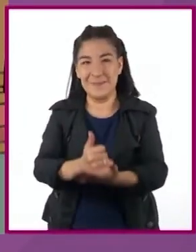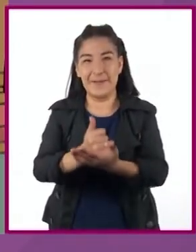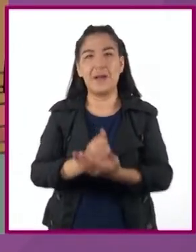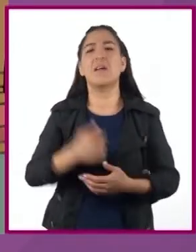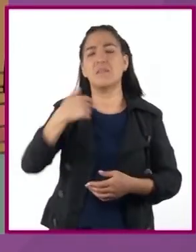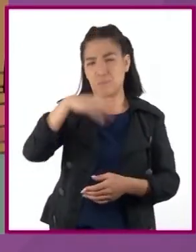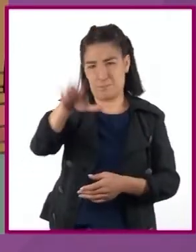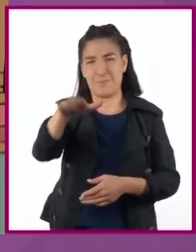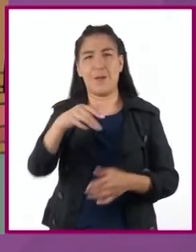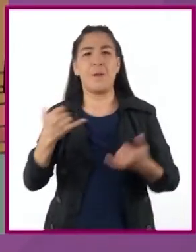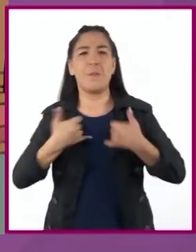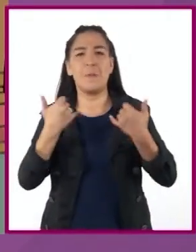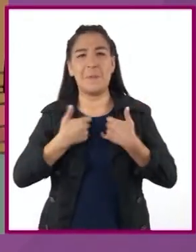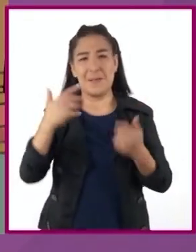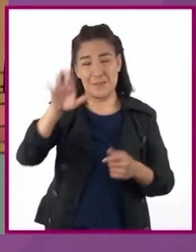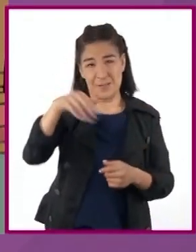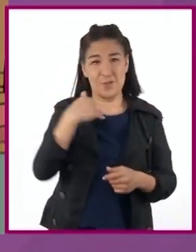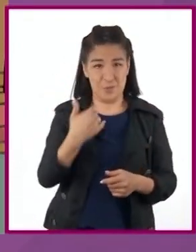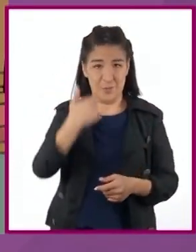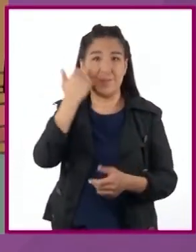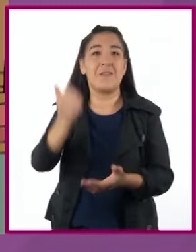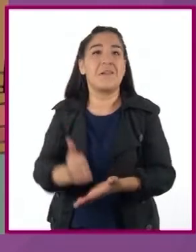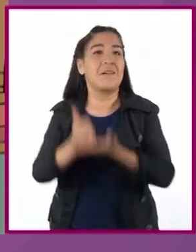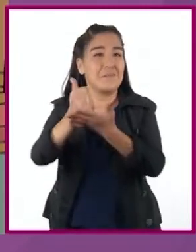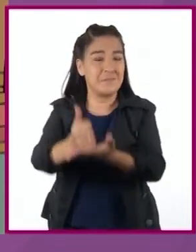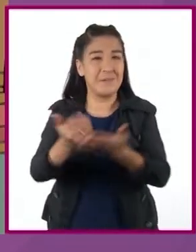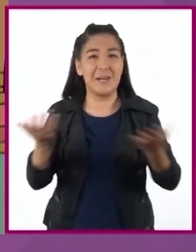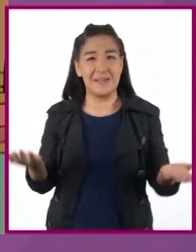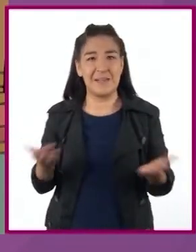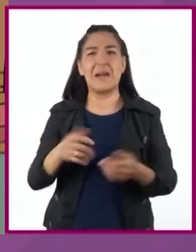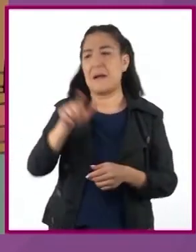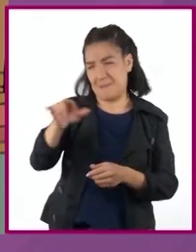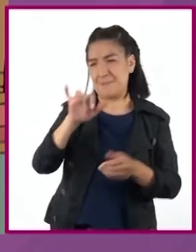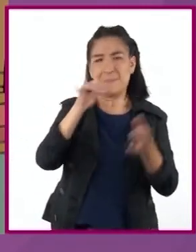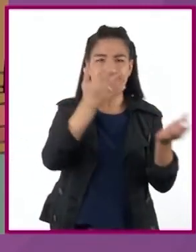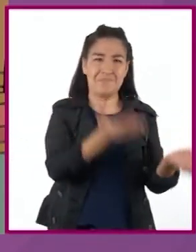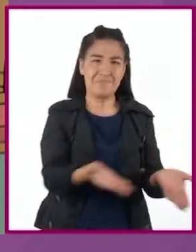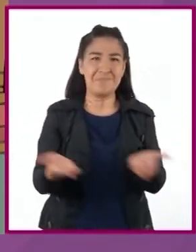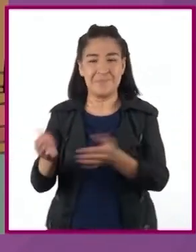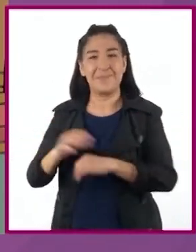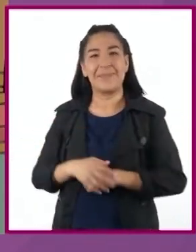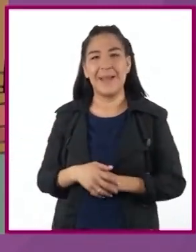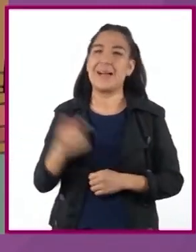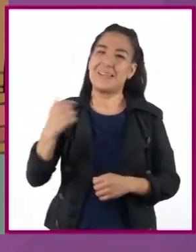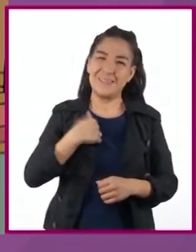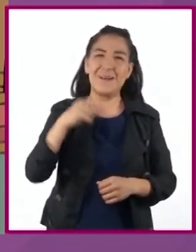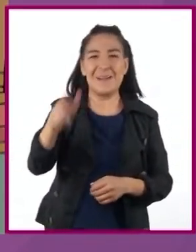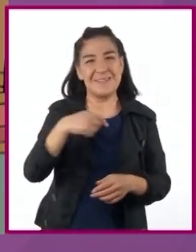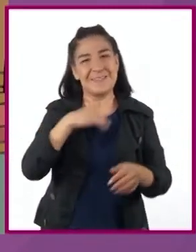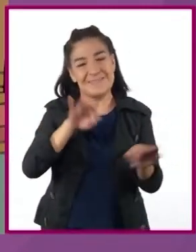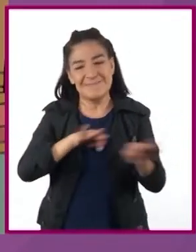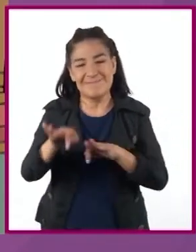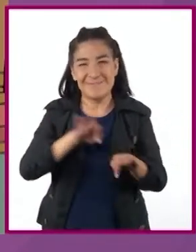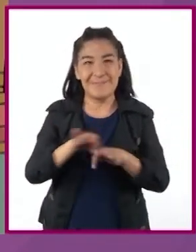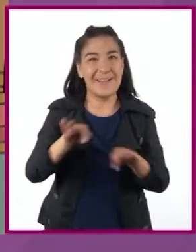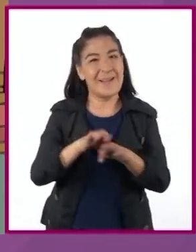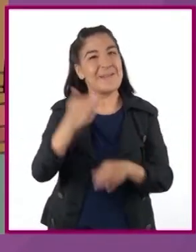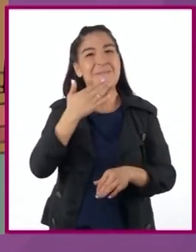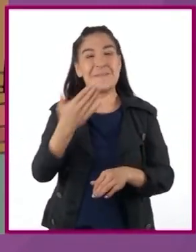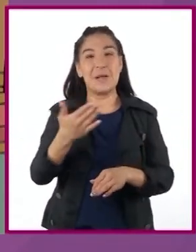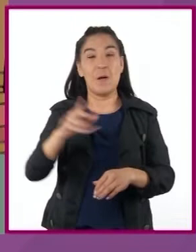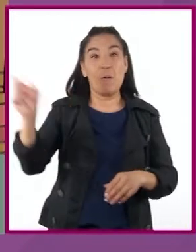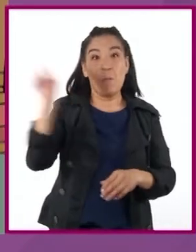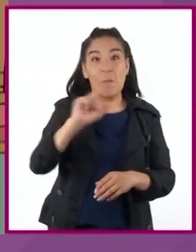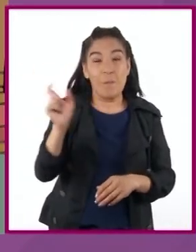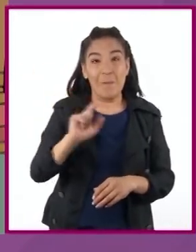oigan muchachos, si quieren les echo una manita, ¿no? Y me dijeron: no, sí, pásele aquí. Y ahí estábamos trabajando a todo dar,